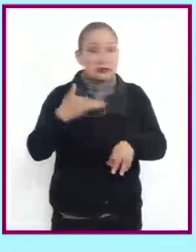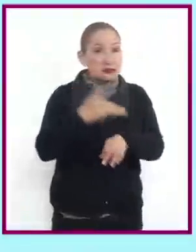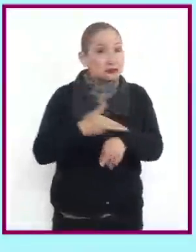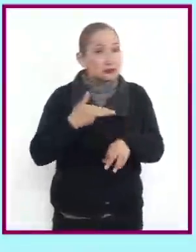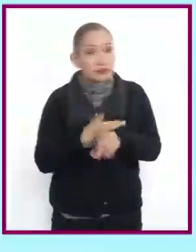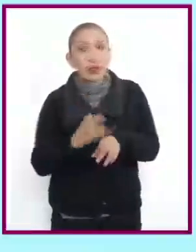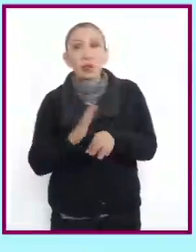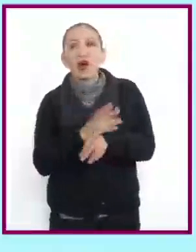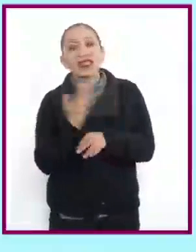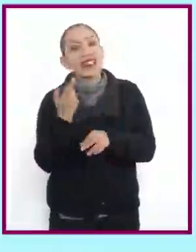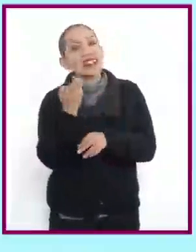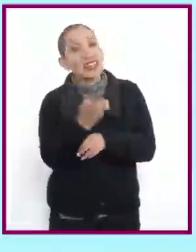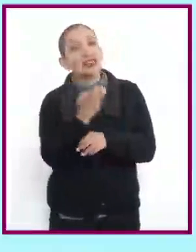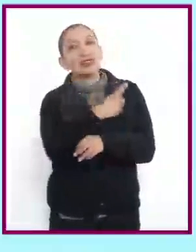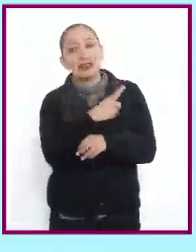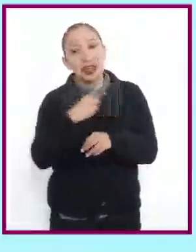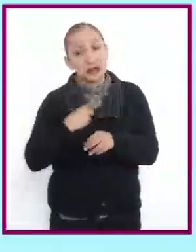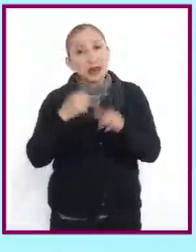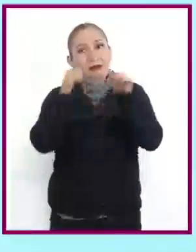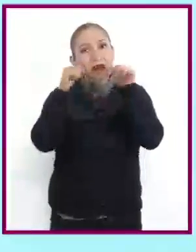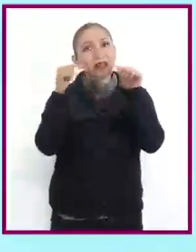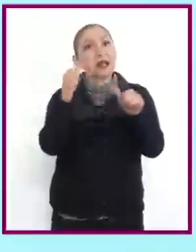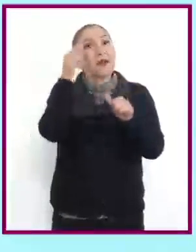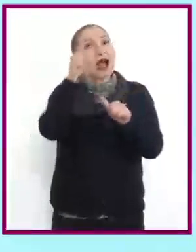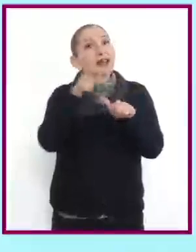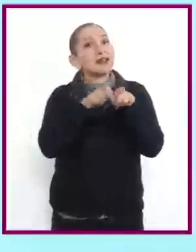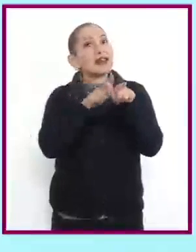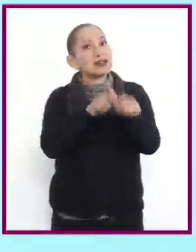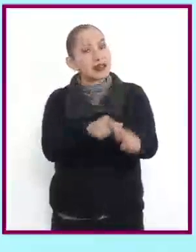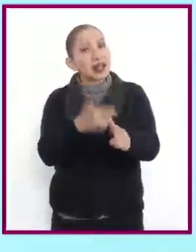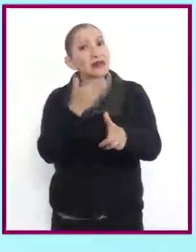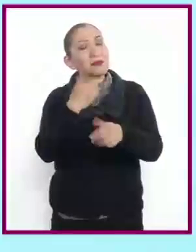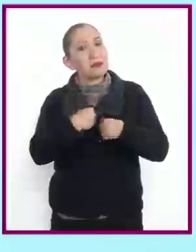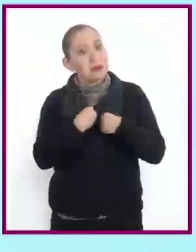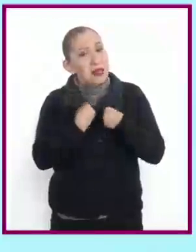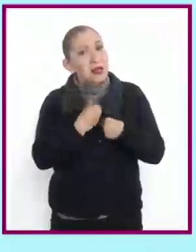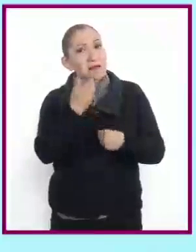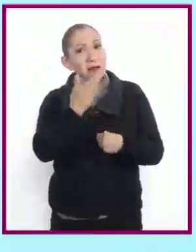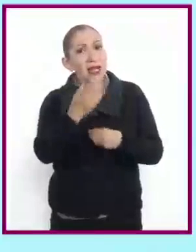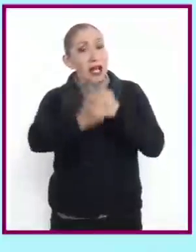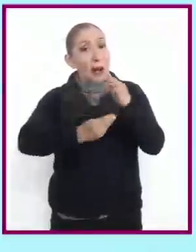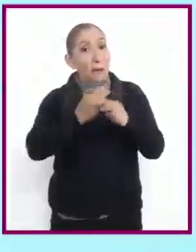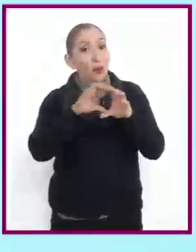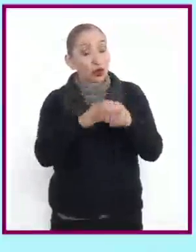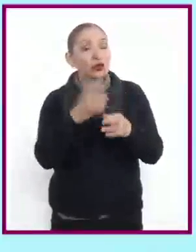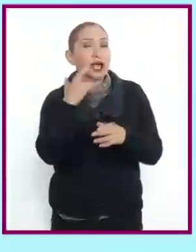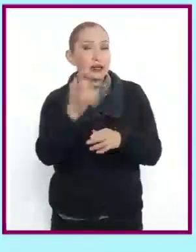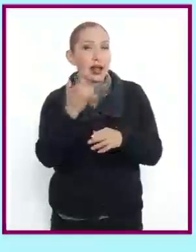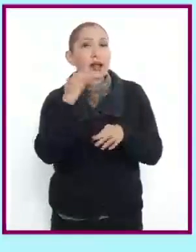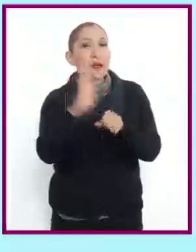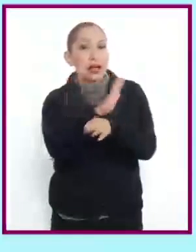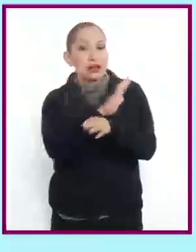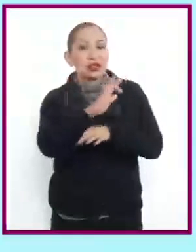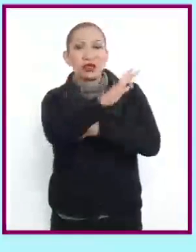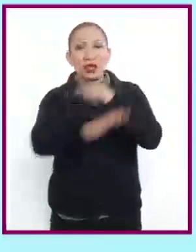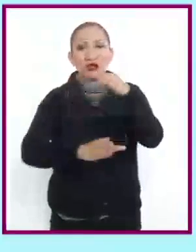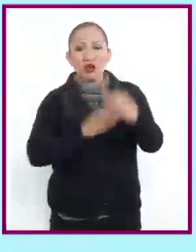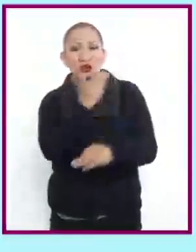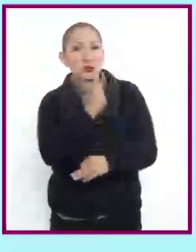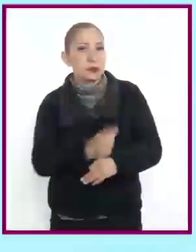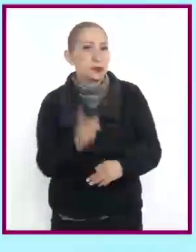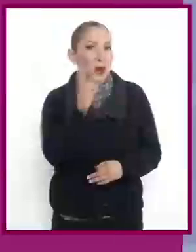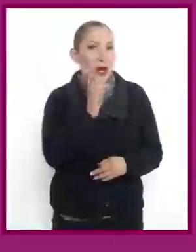carpeta para compartirlo en familia y con su docente. En esta sesión vamos a identificar algunas problemáticas de la actualidad